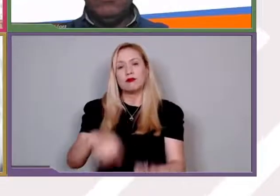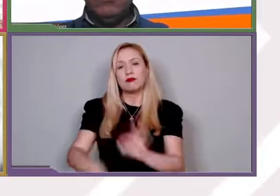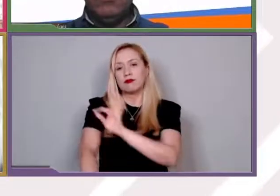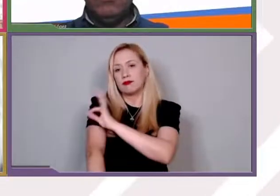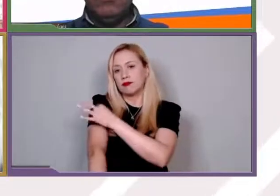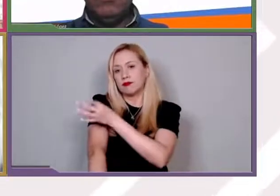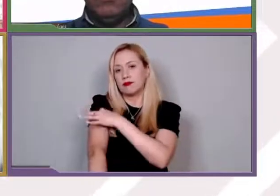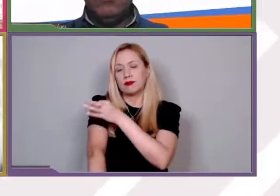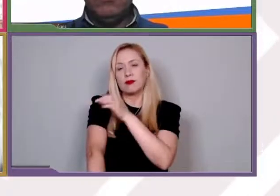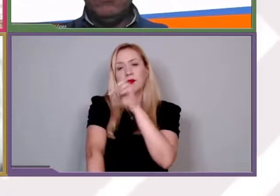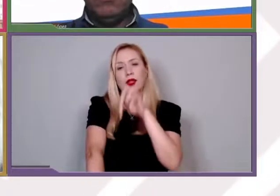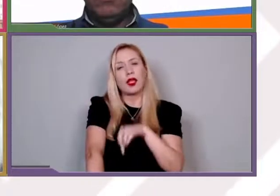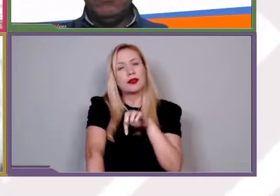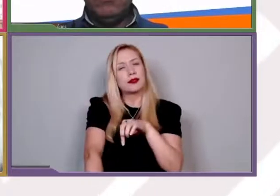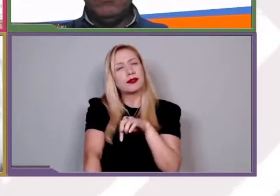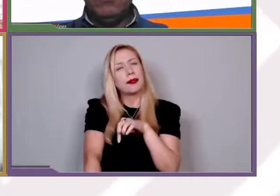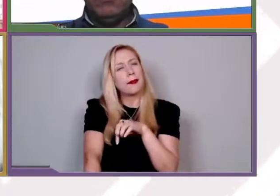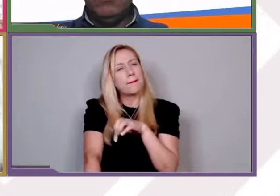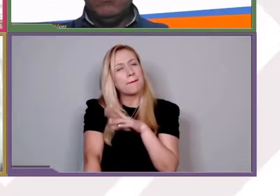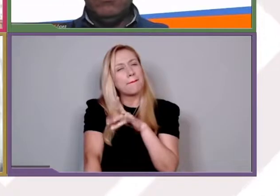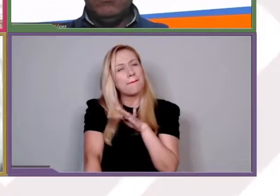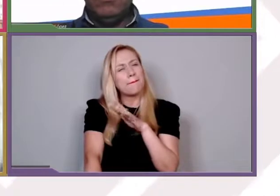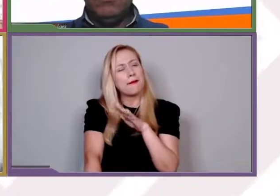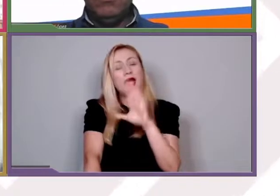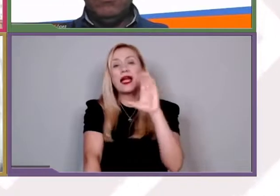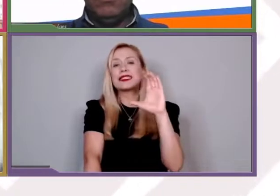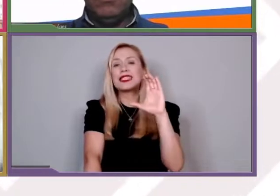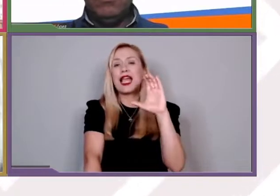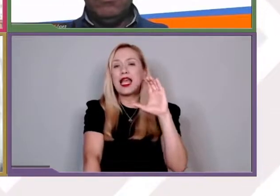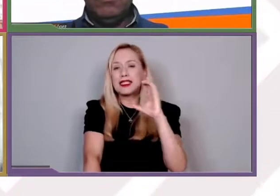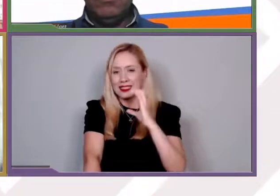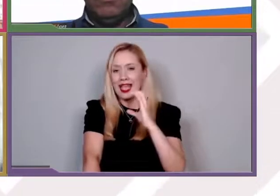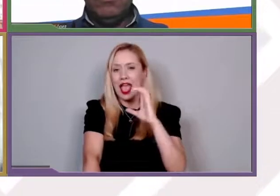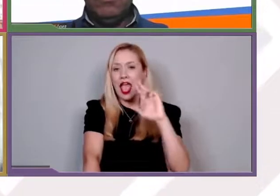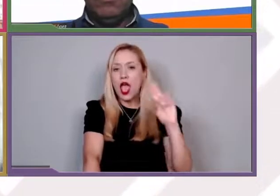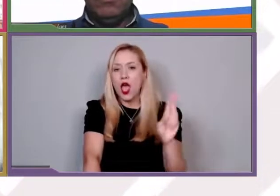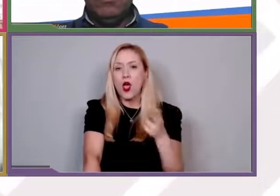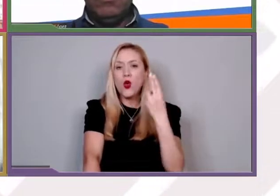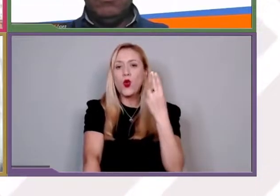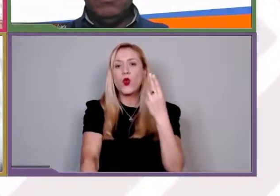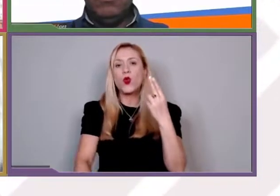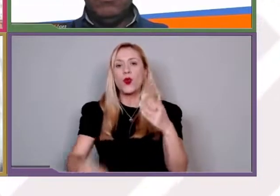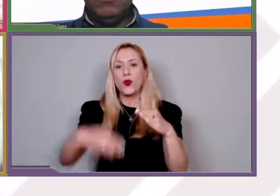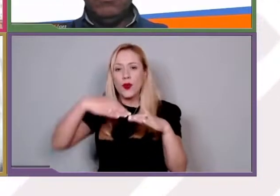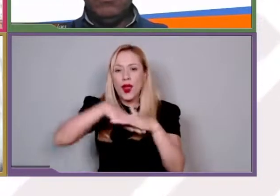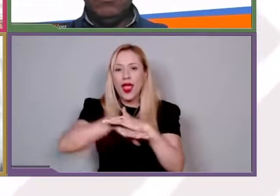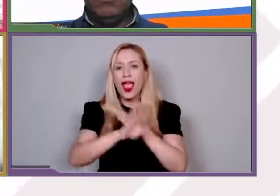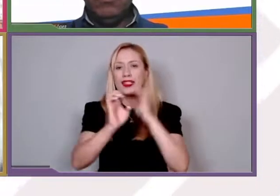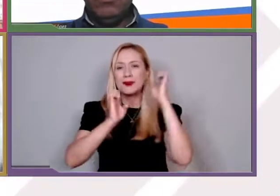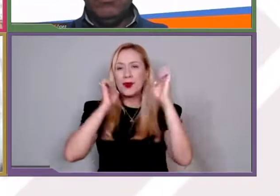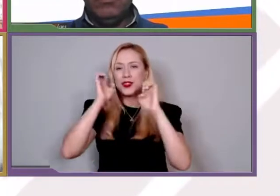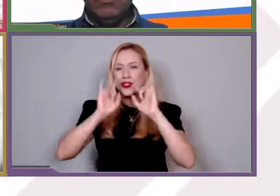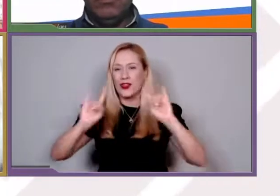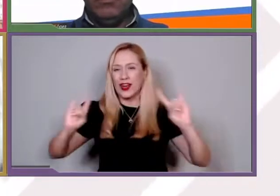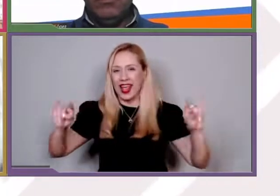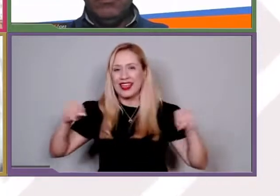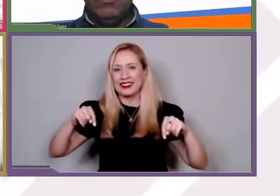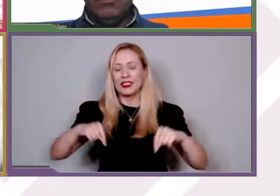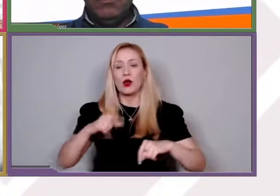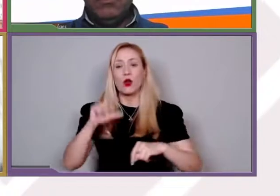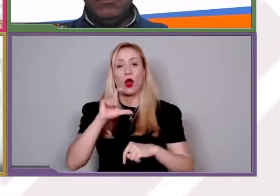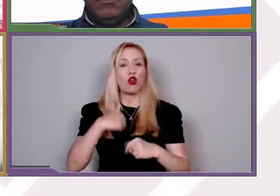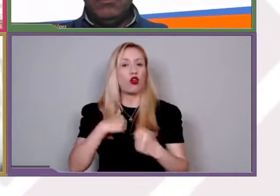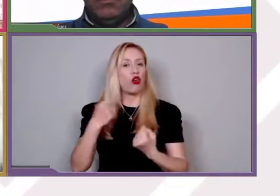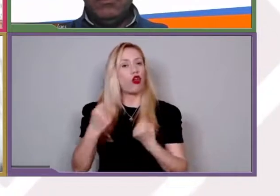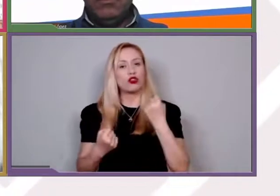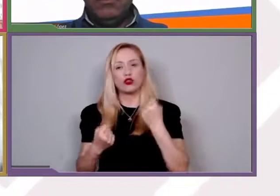aquí en Ciudad Universitaria, en el centro de exposiciones, y desde que me bajé del carro,